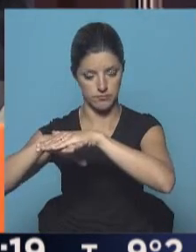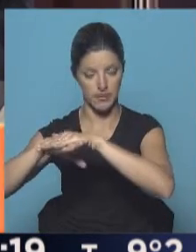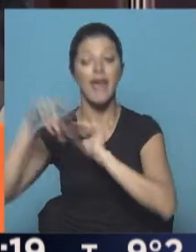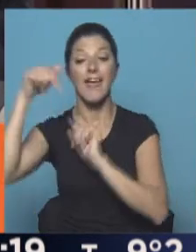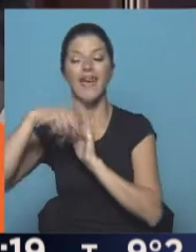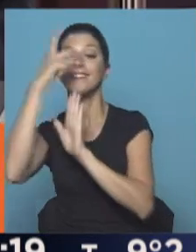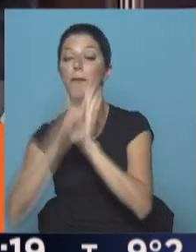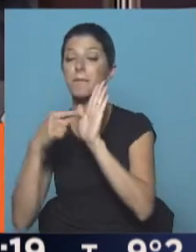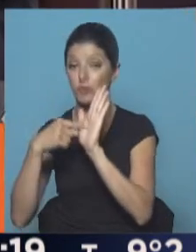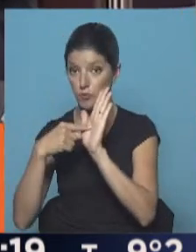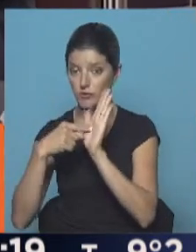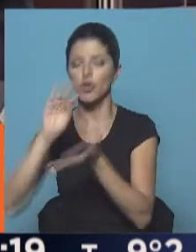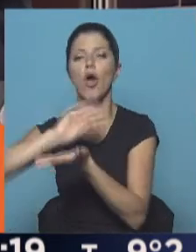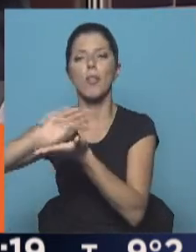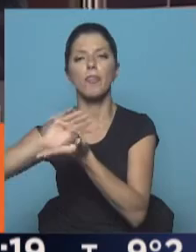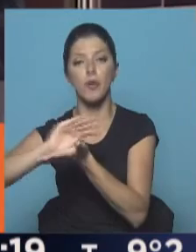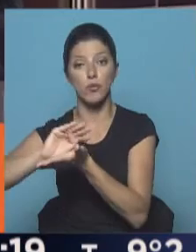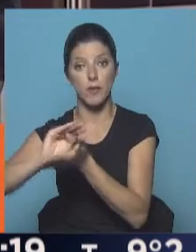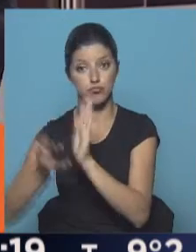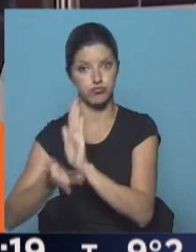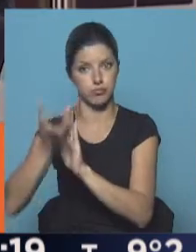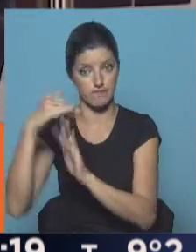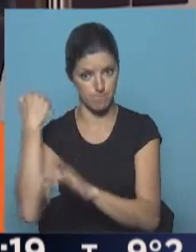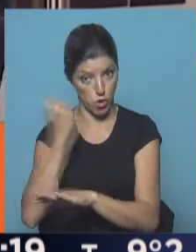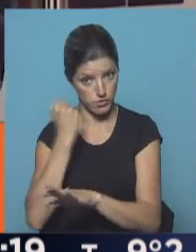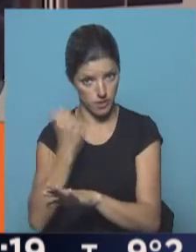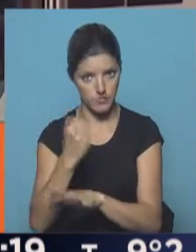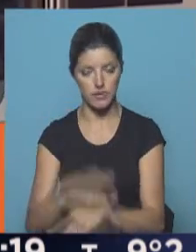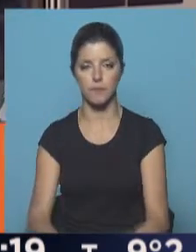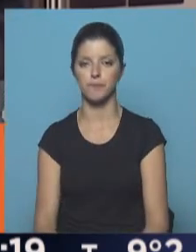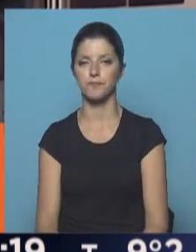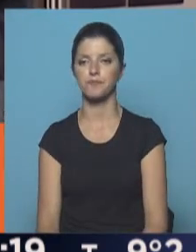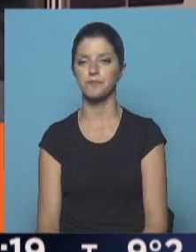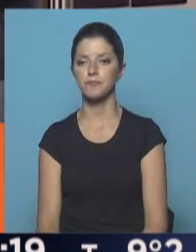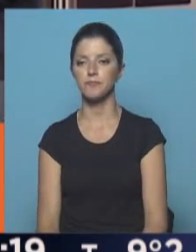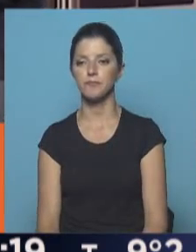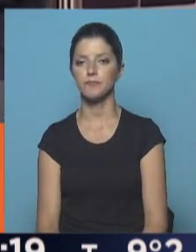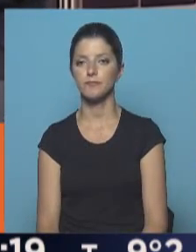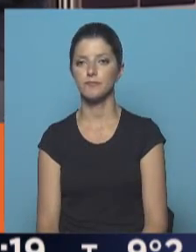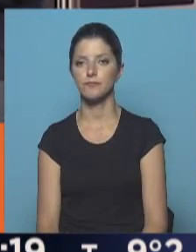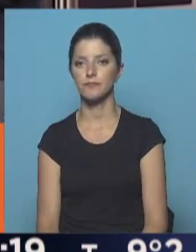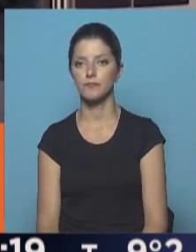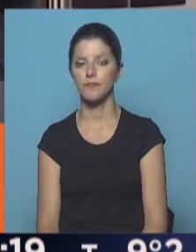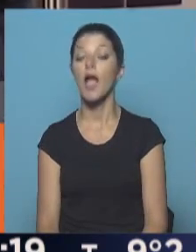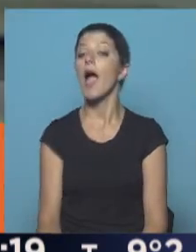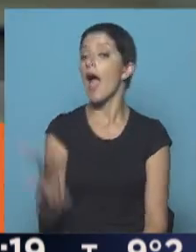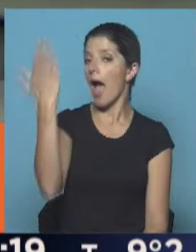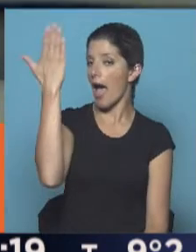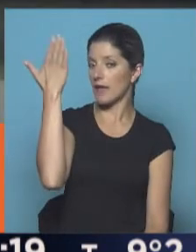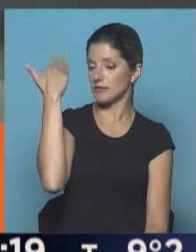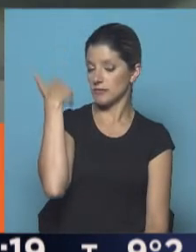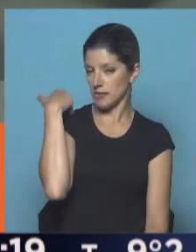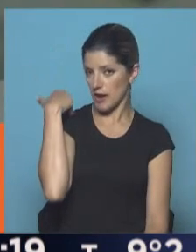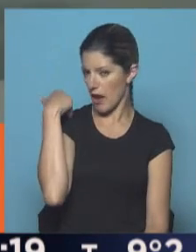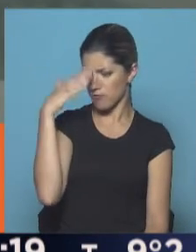presupuesto hay un monto de la deuda externa muy importante y bueno, lo que se consensó ayer a último momento es